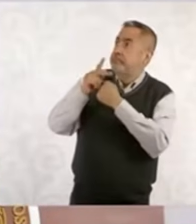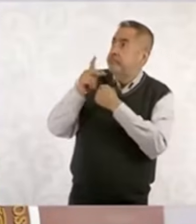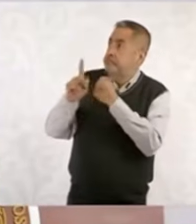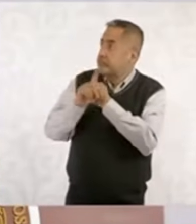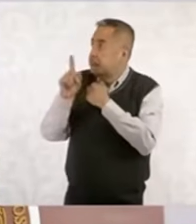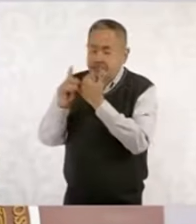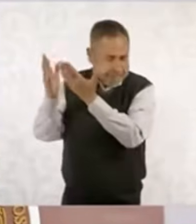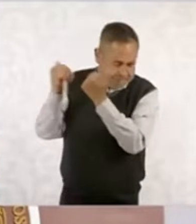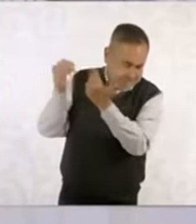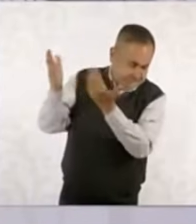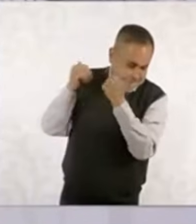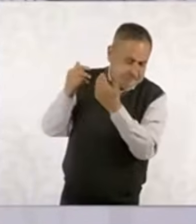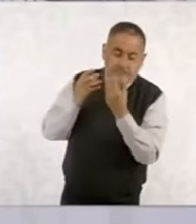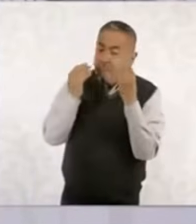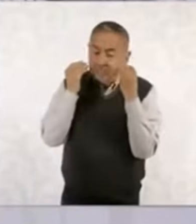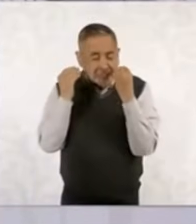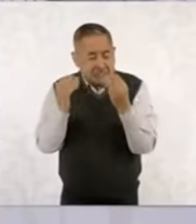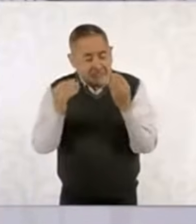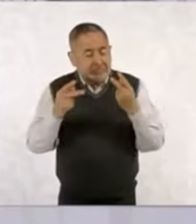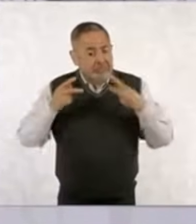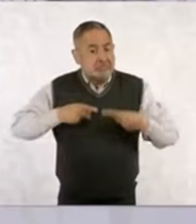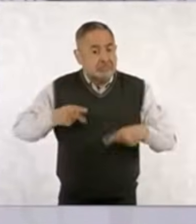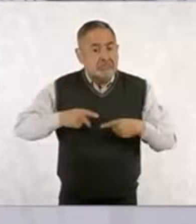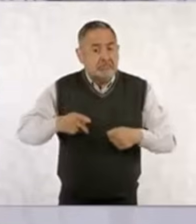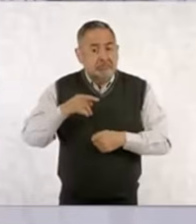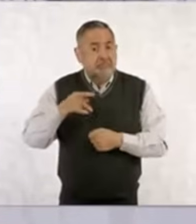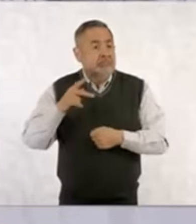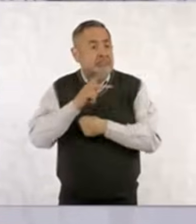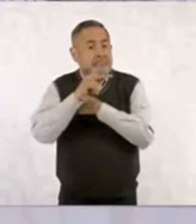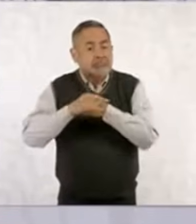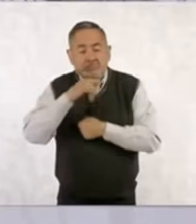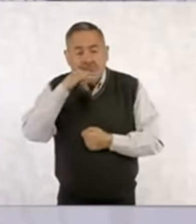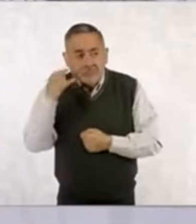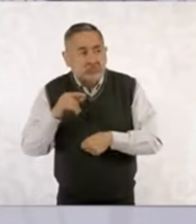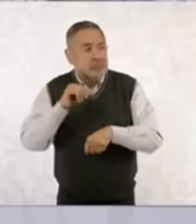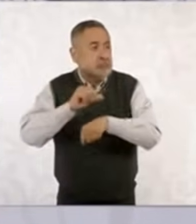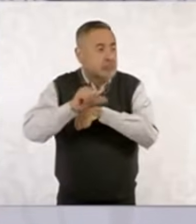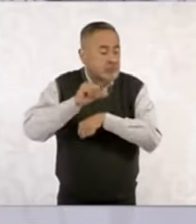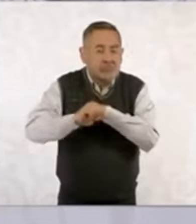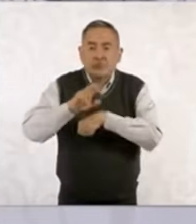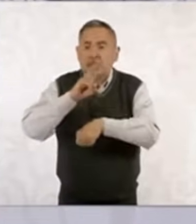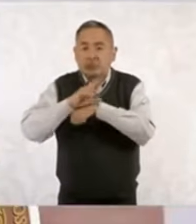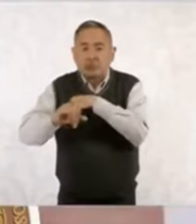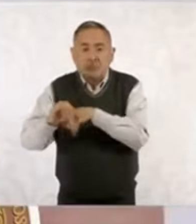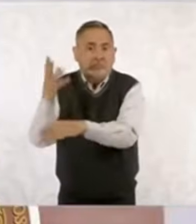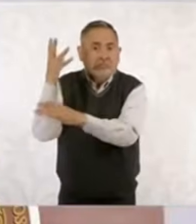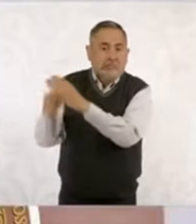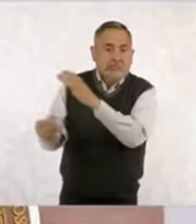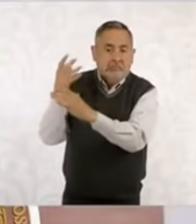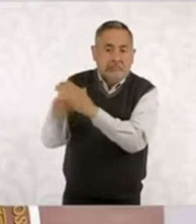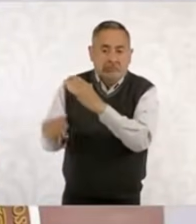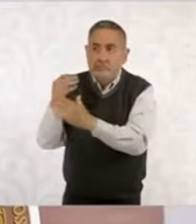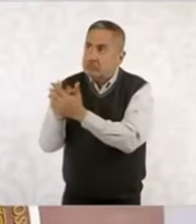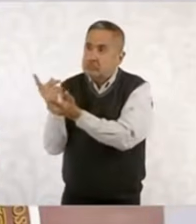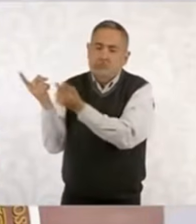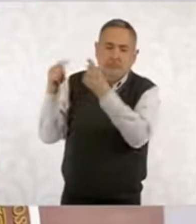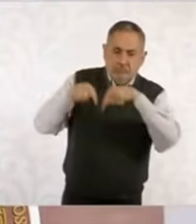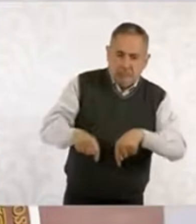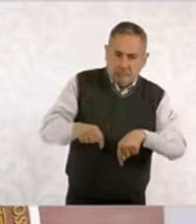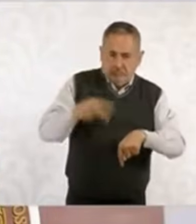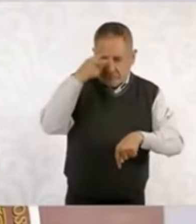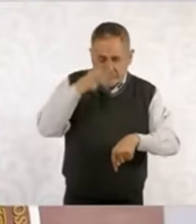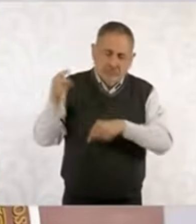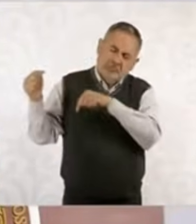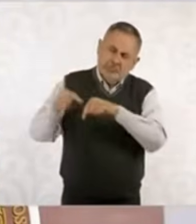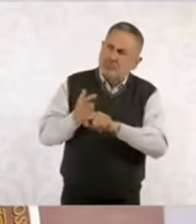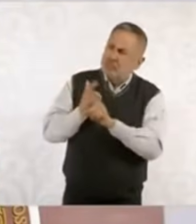a muchísimos chilenos, argentinos, uruguayos, brasileños, que